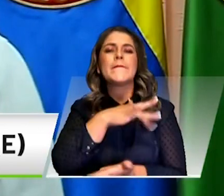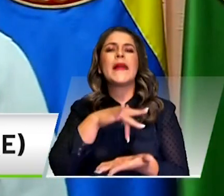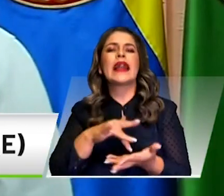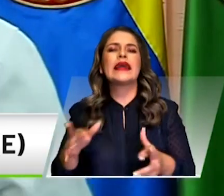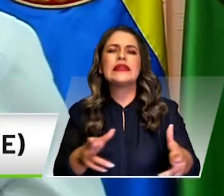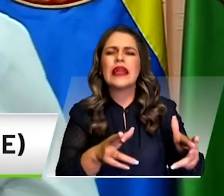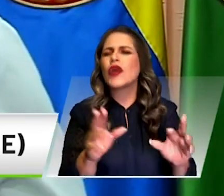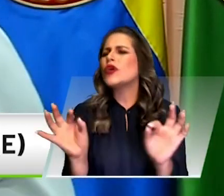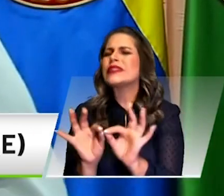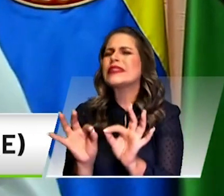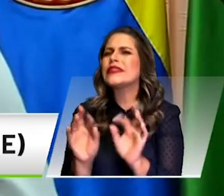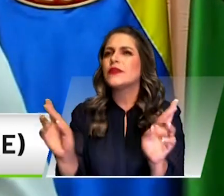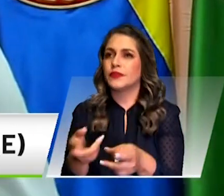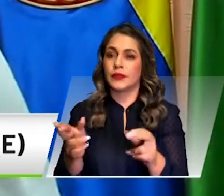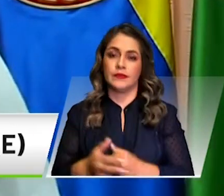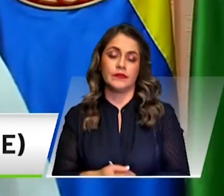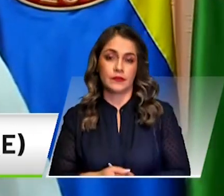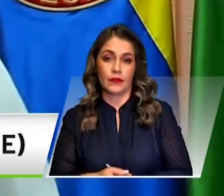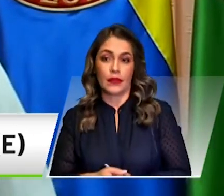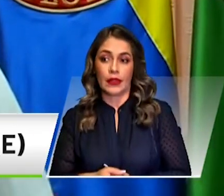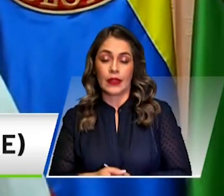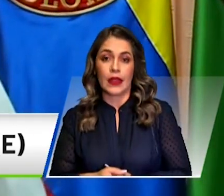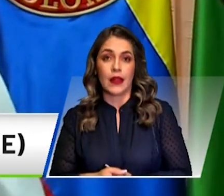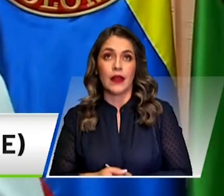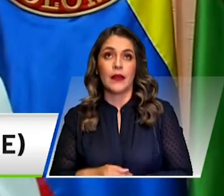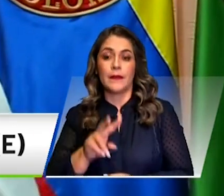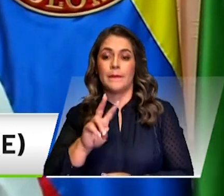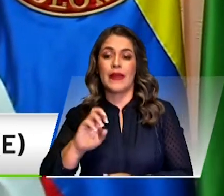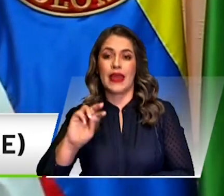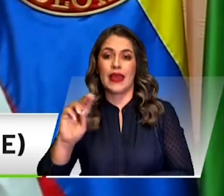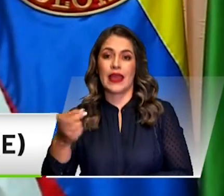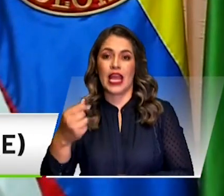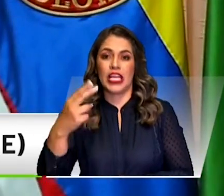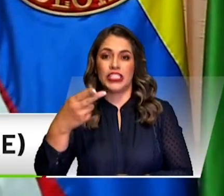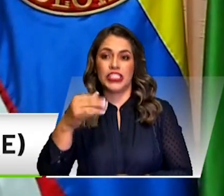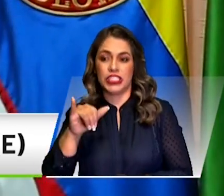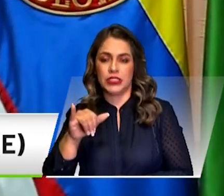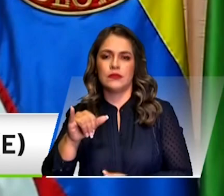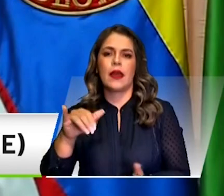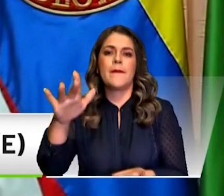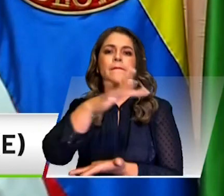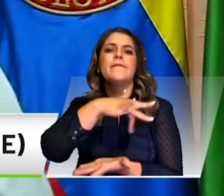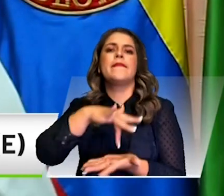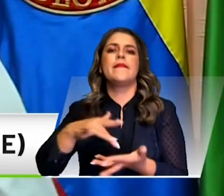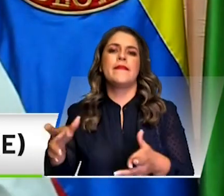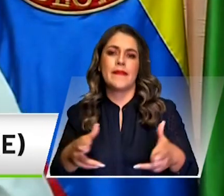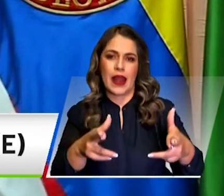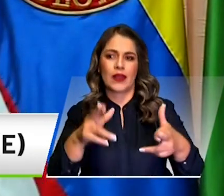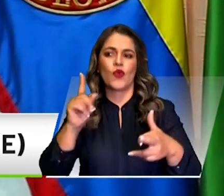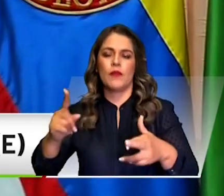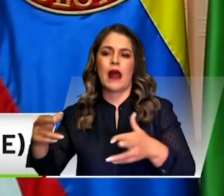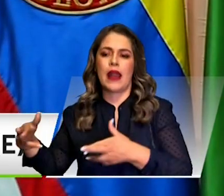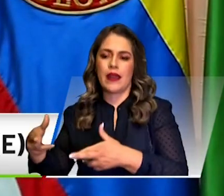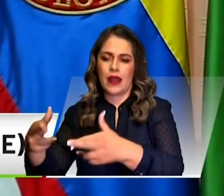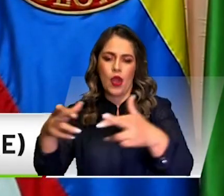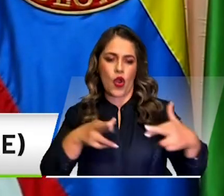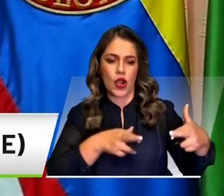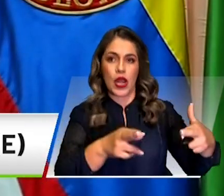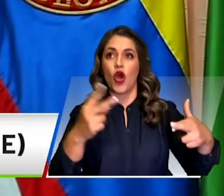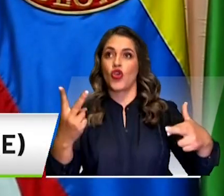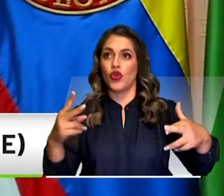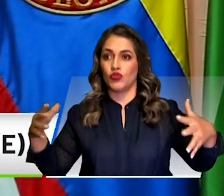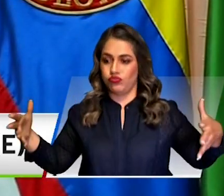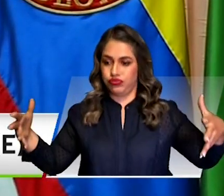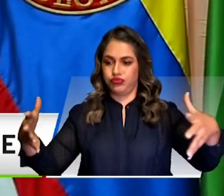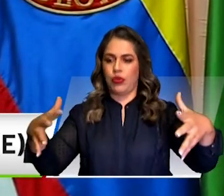también lo tienen así rápido bengazi esports y un gran parque del río estamos atravesado por dos hermosos ríos y hoy con el gobernador de antioquia